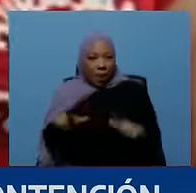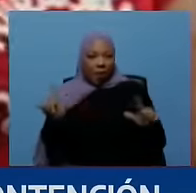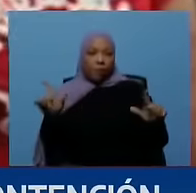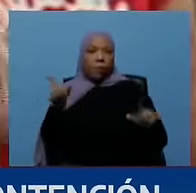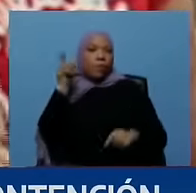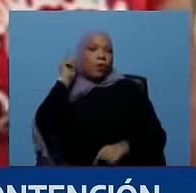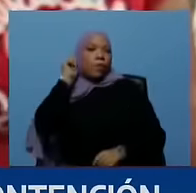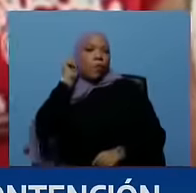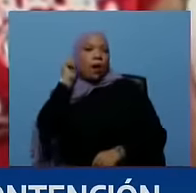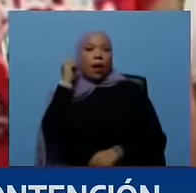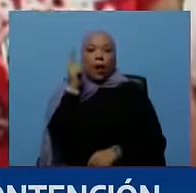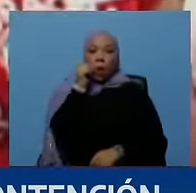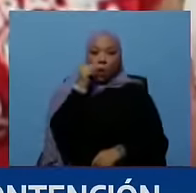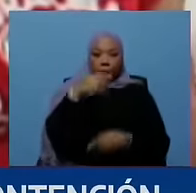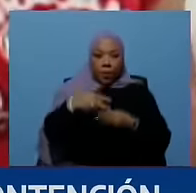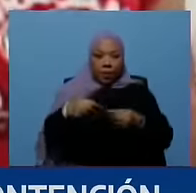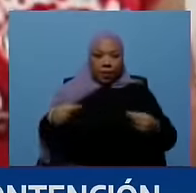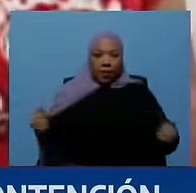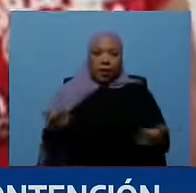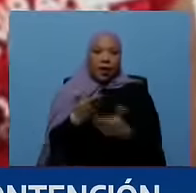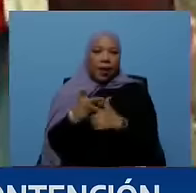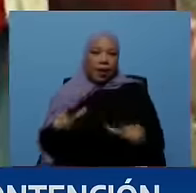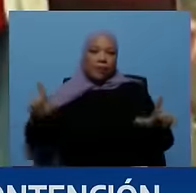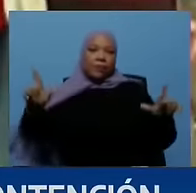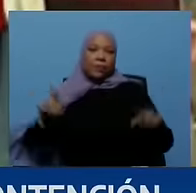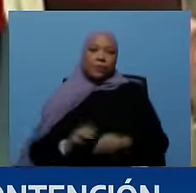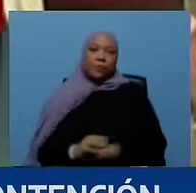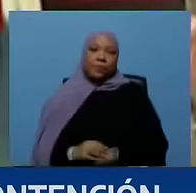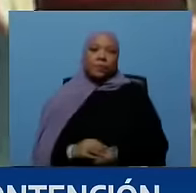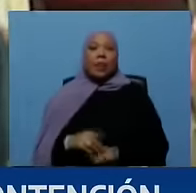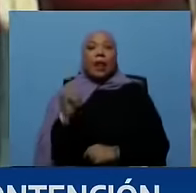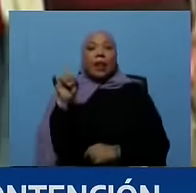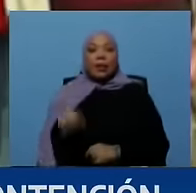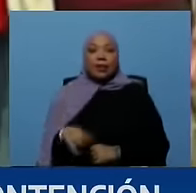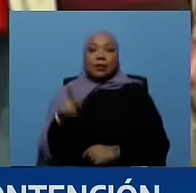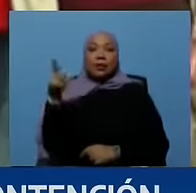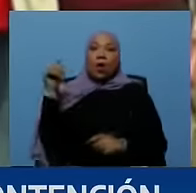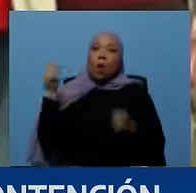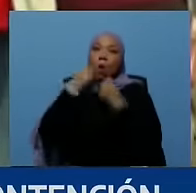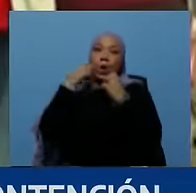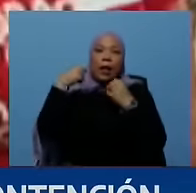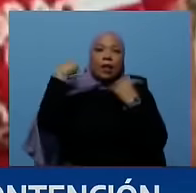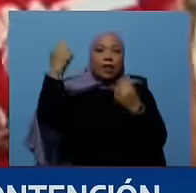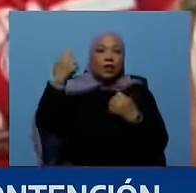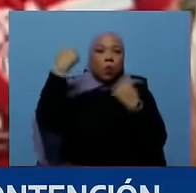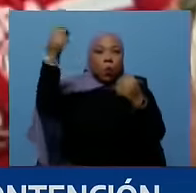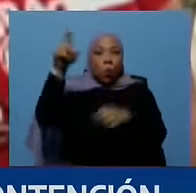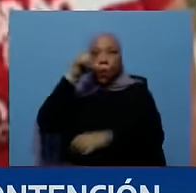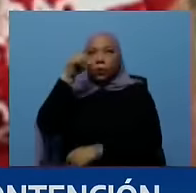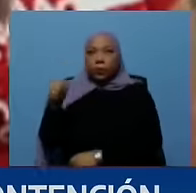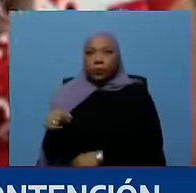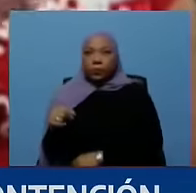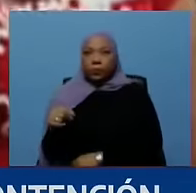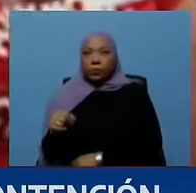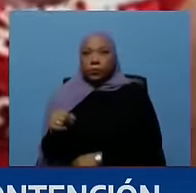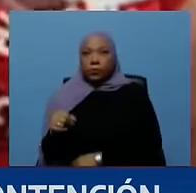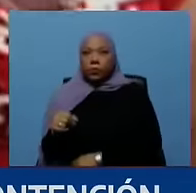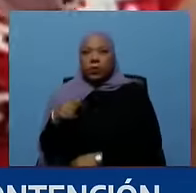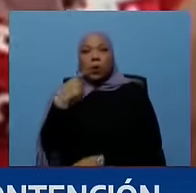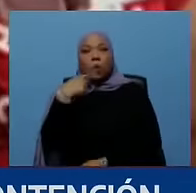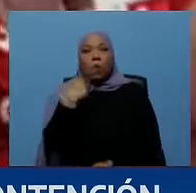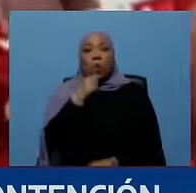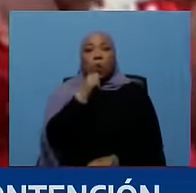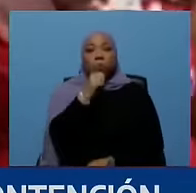mujeres y hombres libres. La segunda consigna de mi general Zamora era horror a la